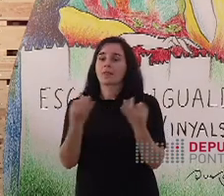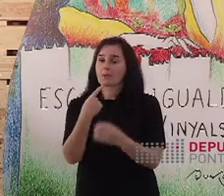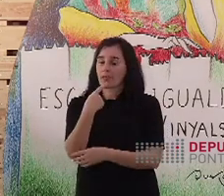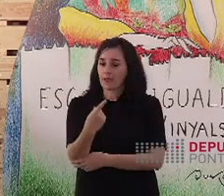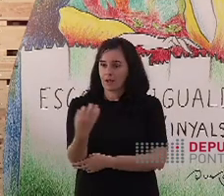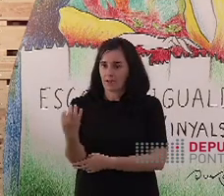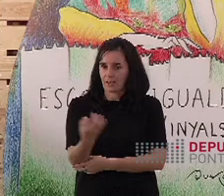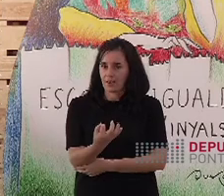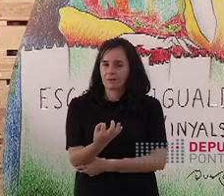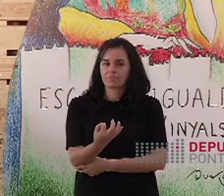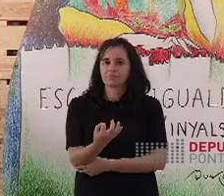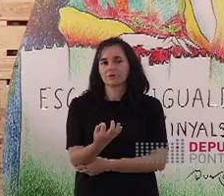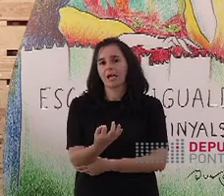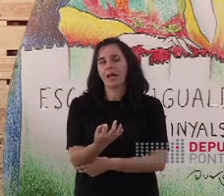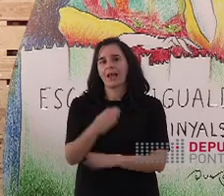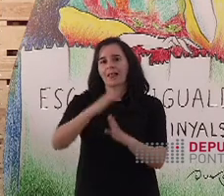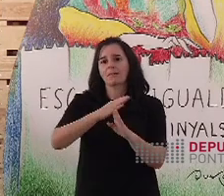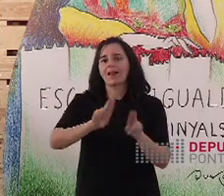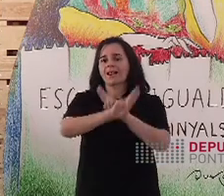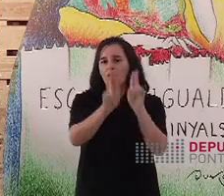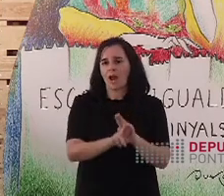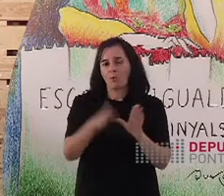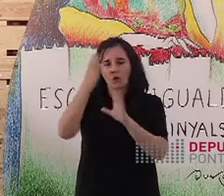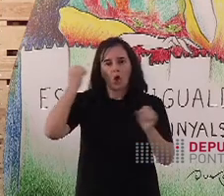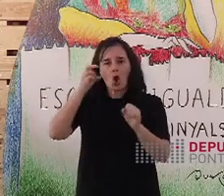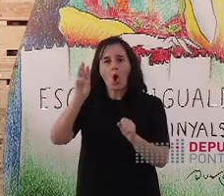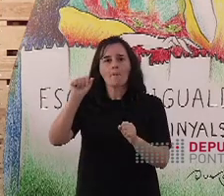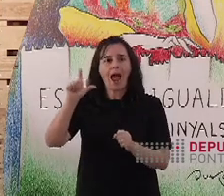que así como internacionalmente o protocolo de Palermo foi